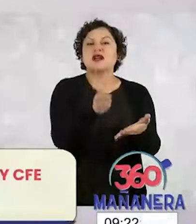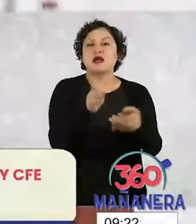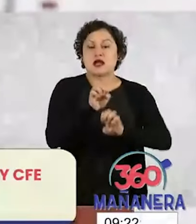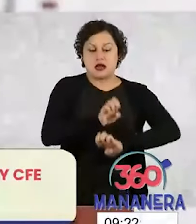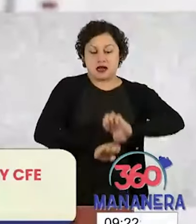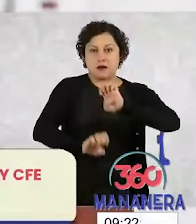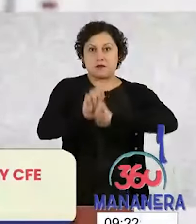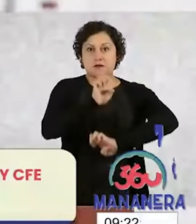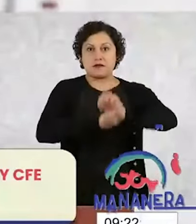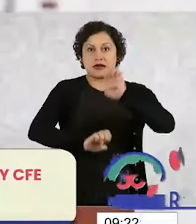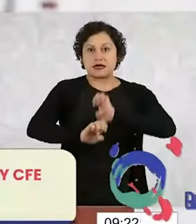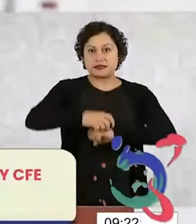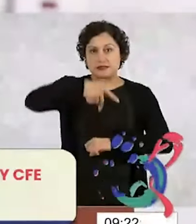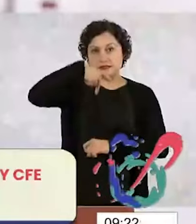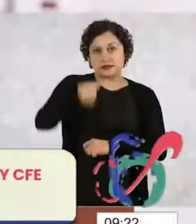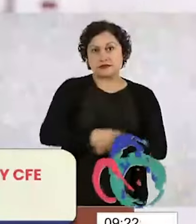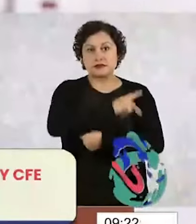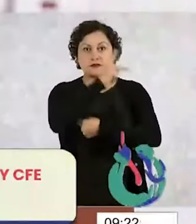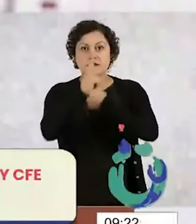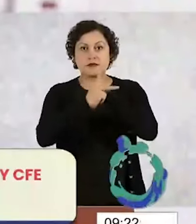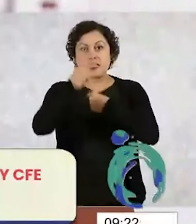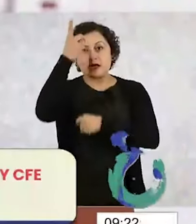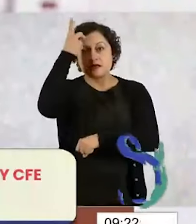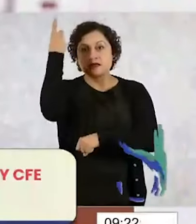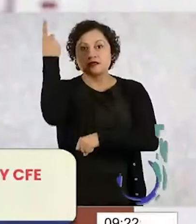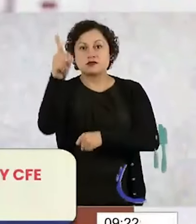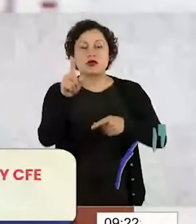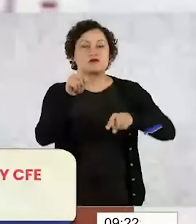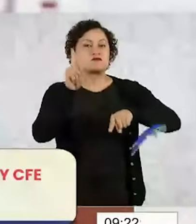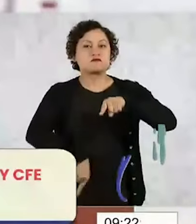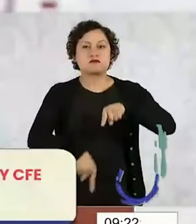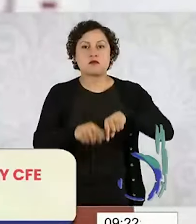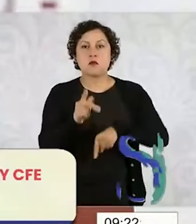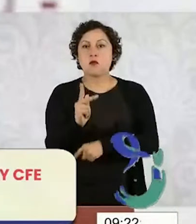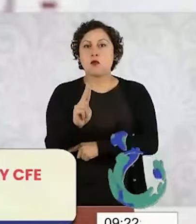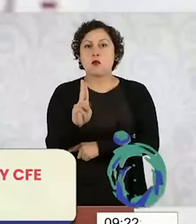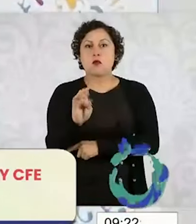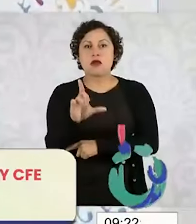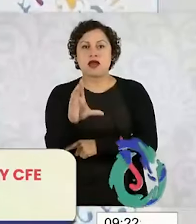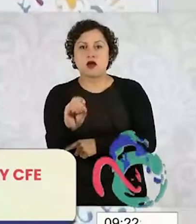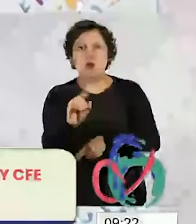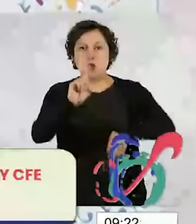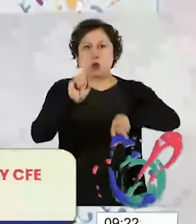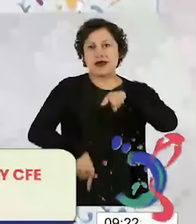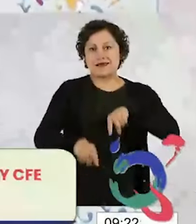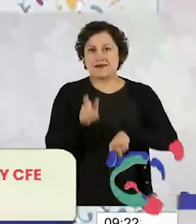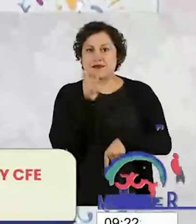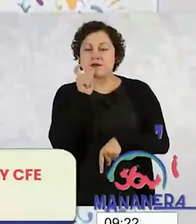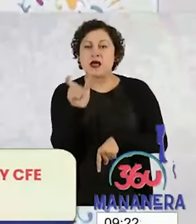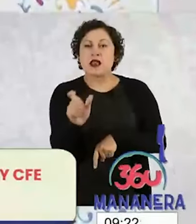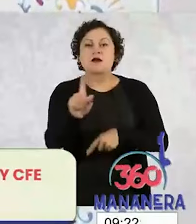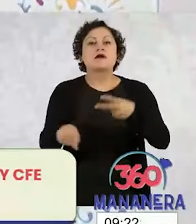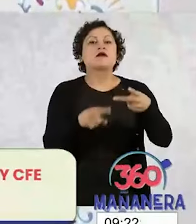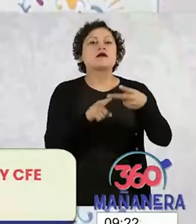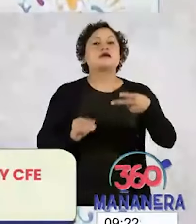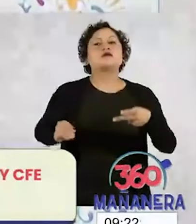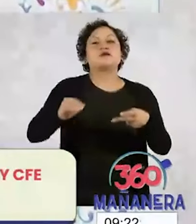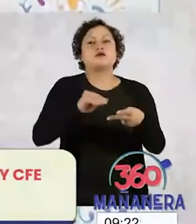empresas públicas empresas productivas del Estado no quiere decir que no queramos que sean